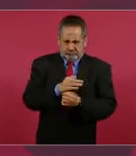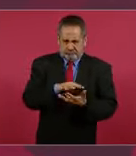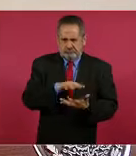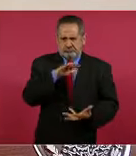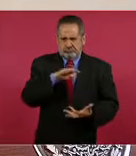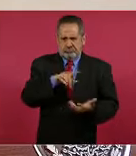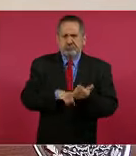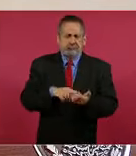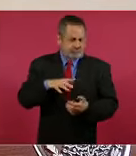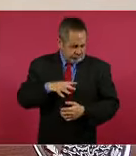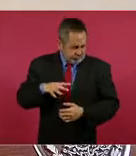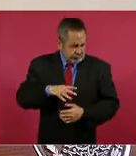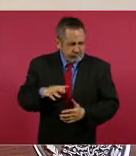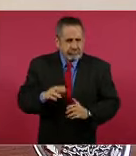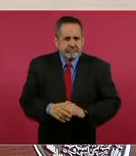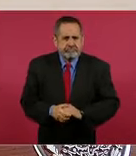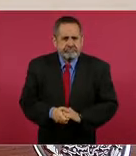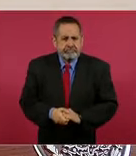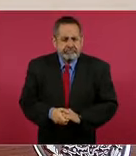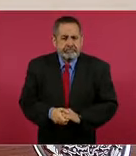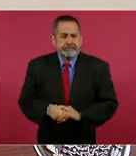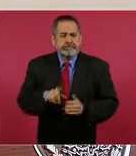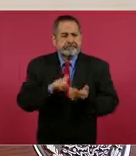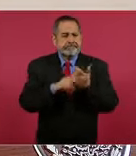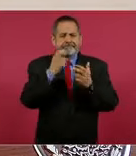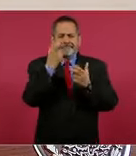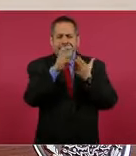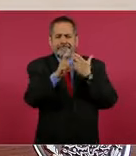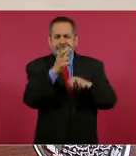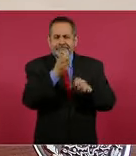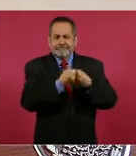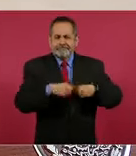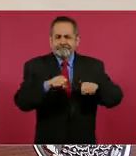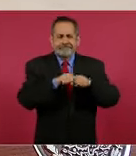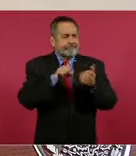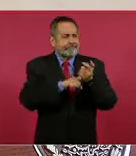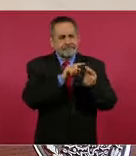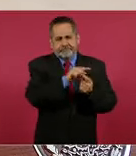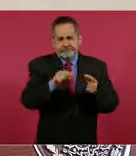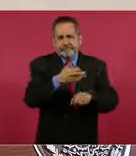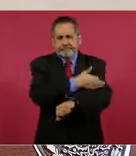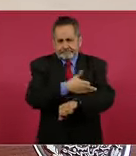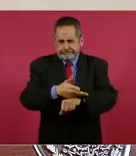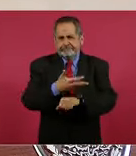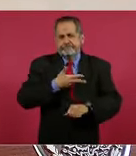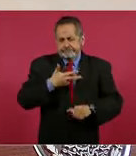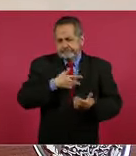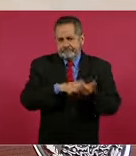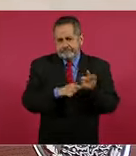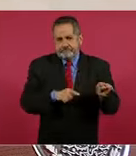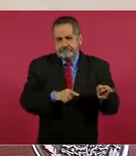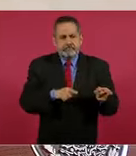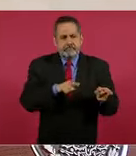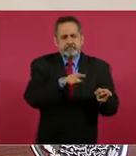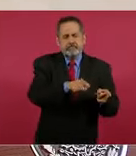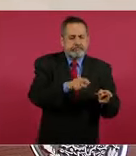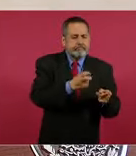pero sí tenían acciones los familiares. Por eso pudo vivir